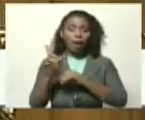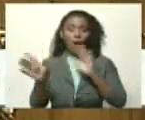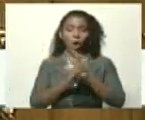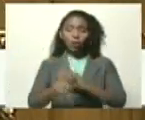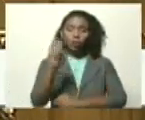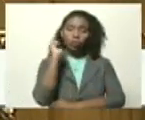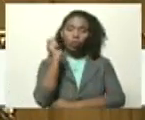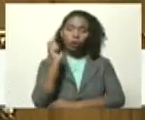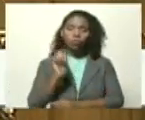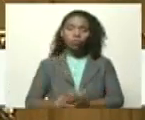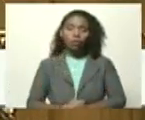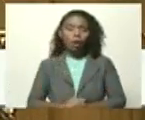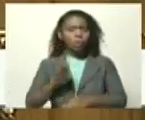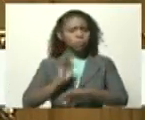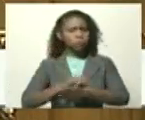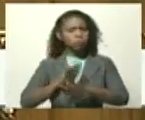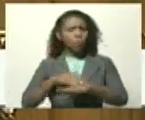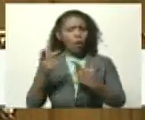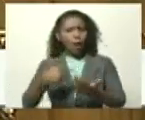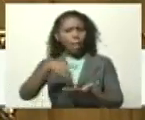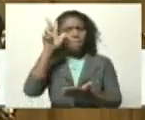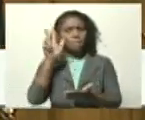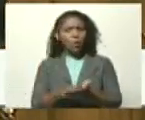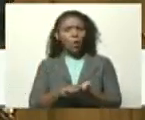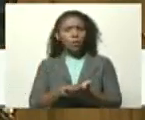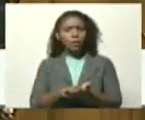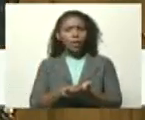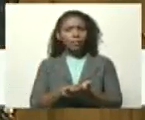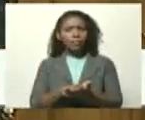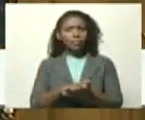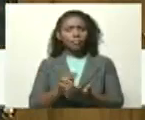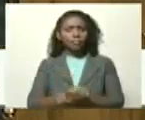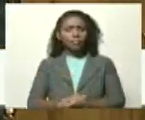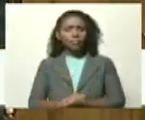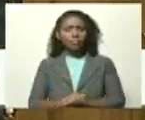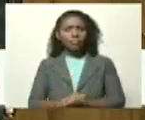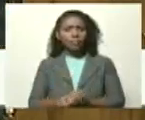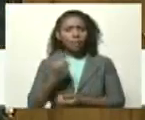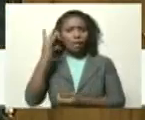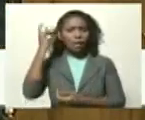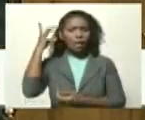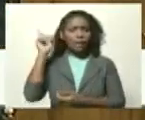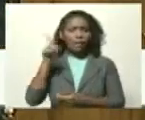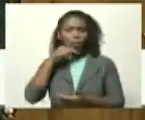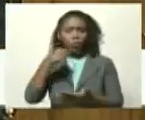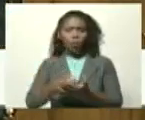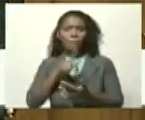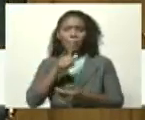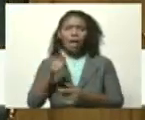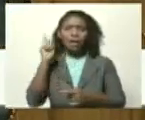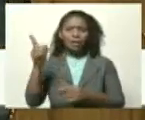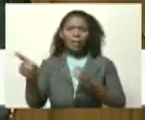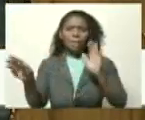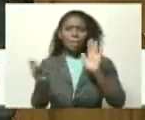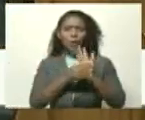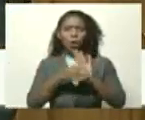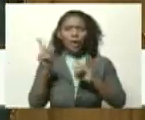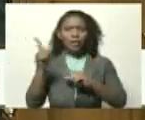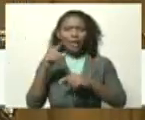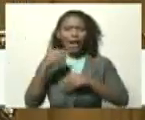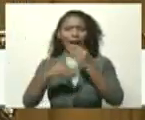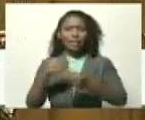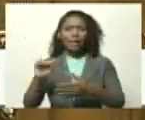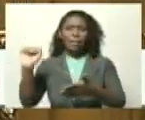Constitución? ¿Por qué la aprobación espuria de aquel mal llamado estatuto que deroga